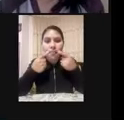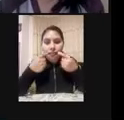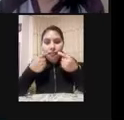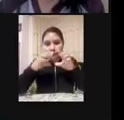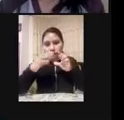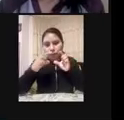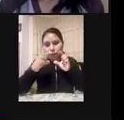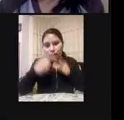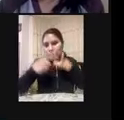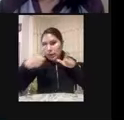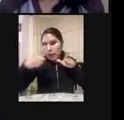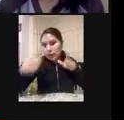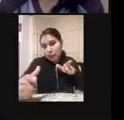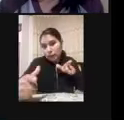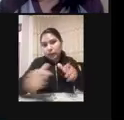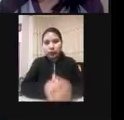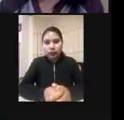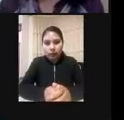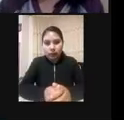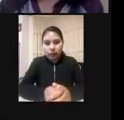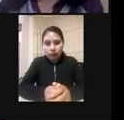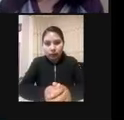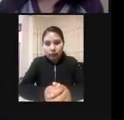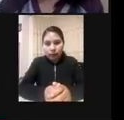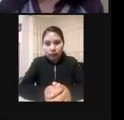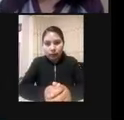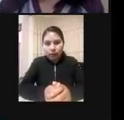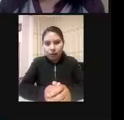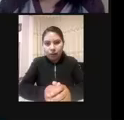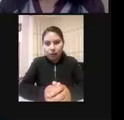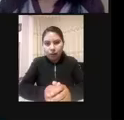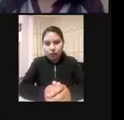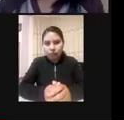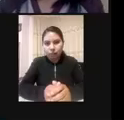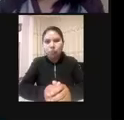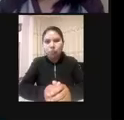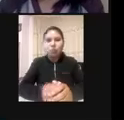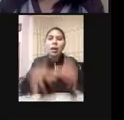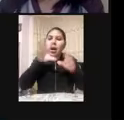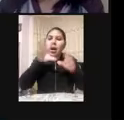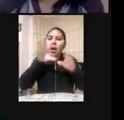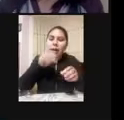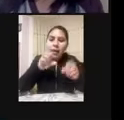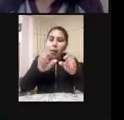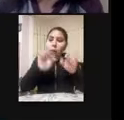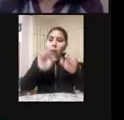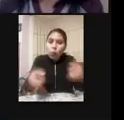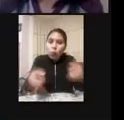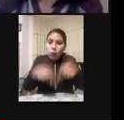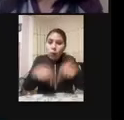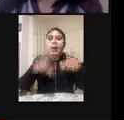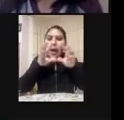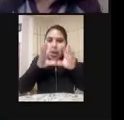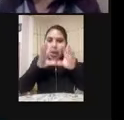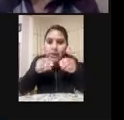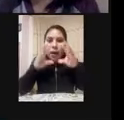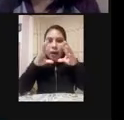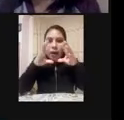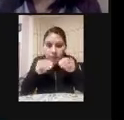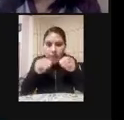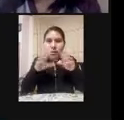Esto, ¿en qué interviene? La masticación la vuelve un poquito más débil y con poca coordinación. Estos puntos que estoy mencionando se